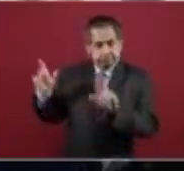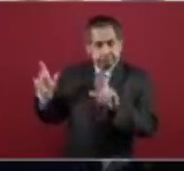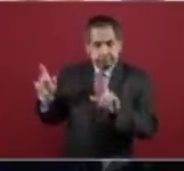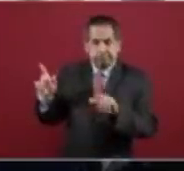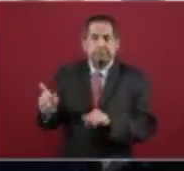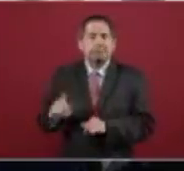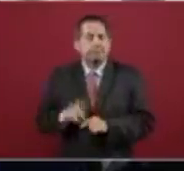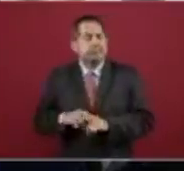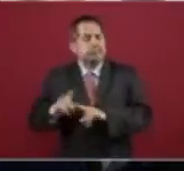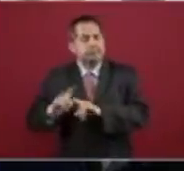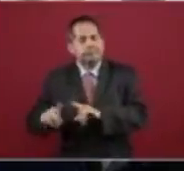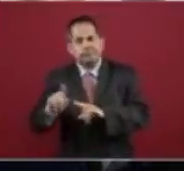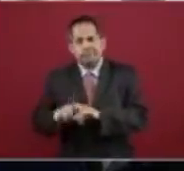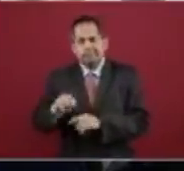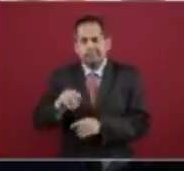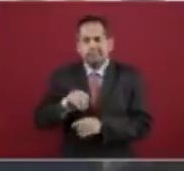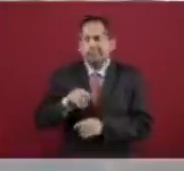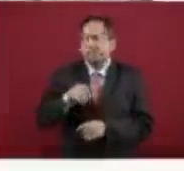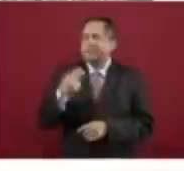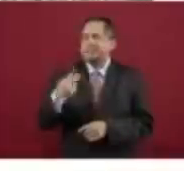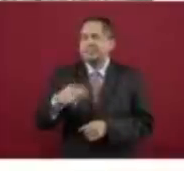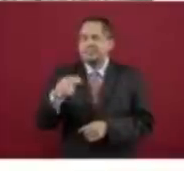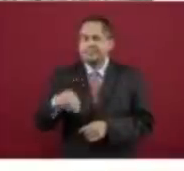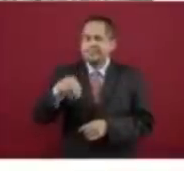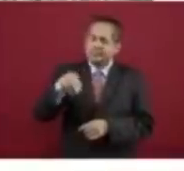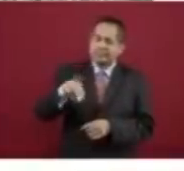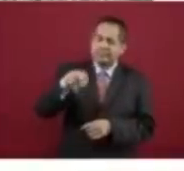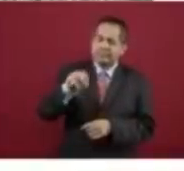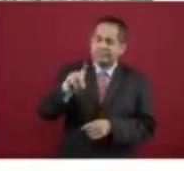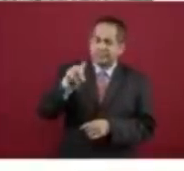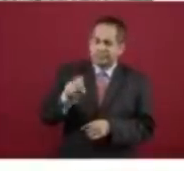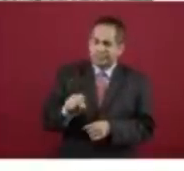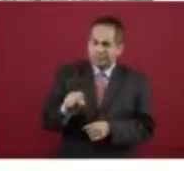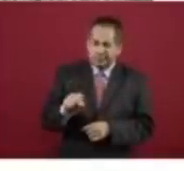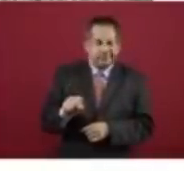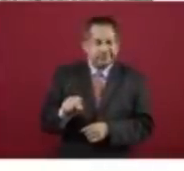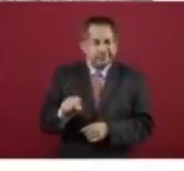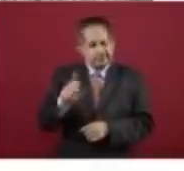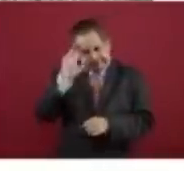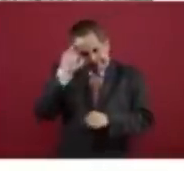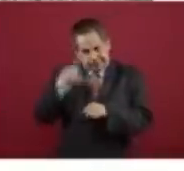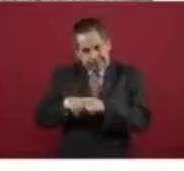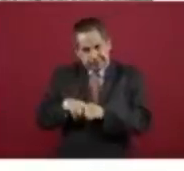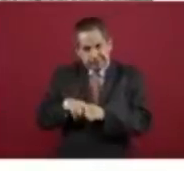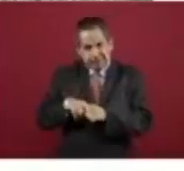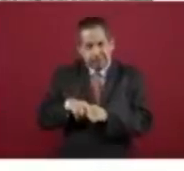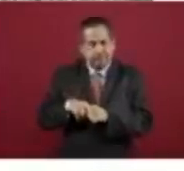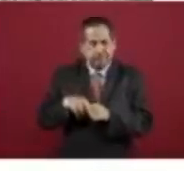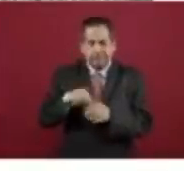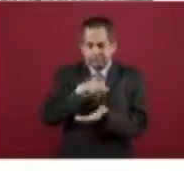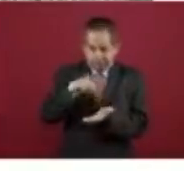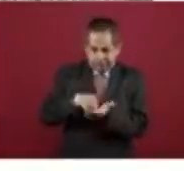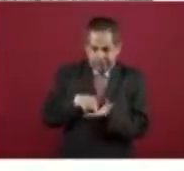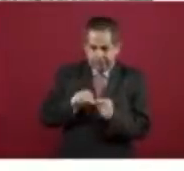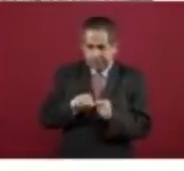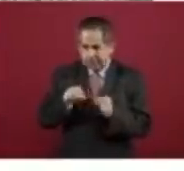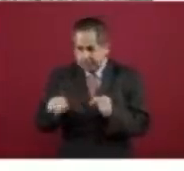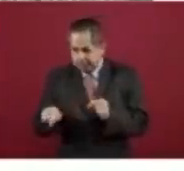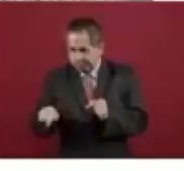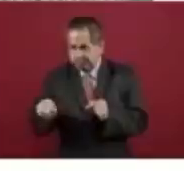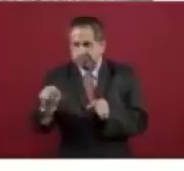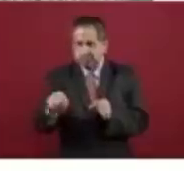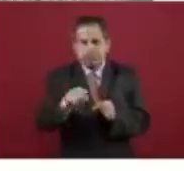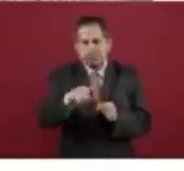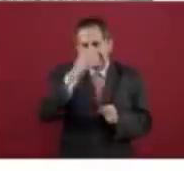distribución de las diferentes, lo que llamamos nodos culturales del parque. Ustedes saben, conocen la